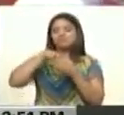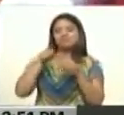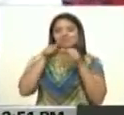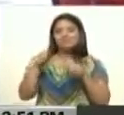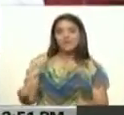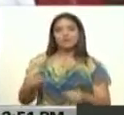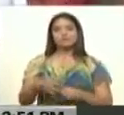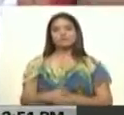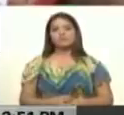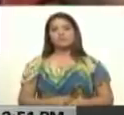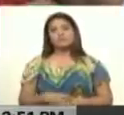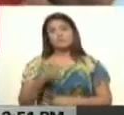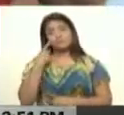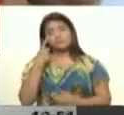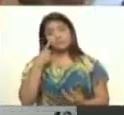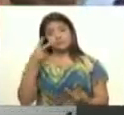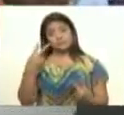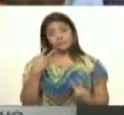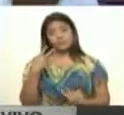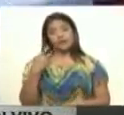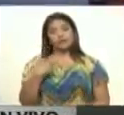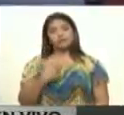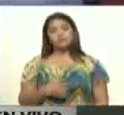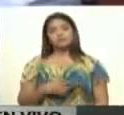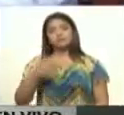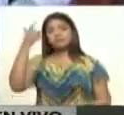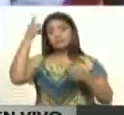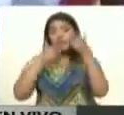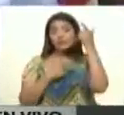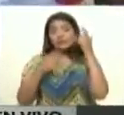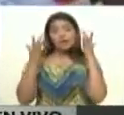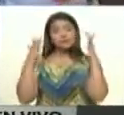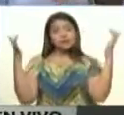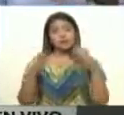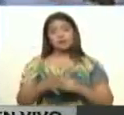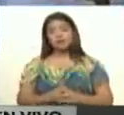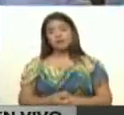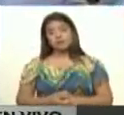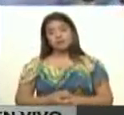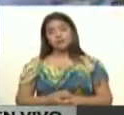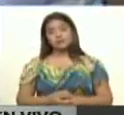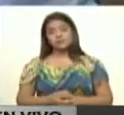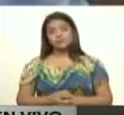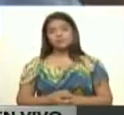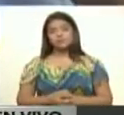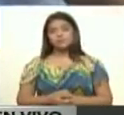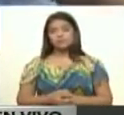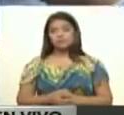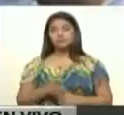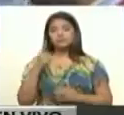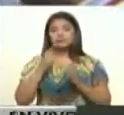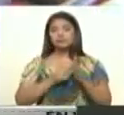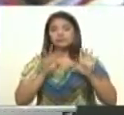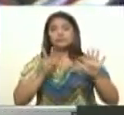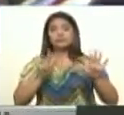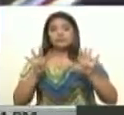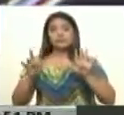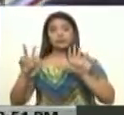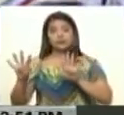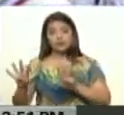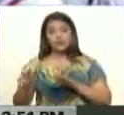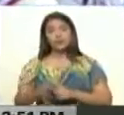Vean, vean si fue sabio el comandante presidente Chávez, que cuando llegó en